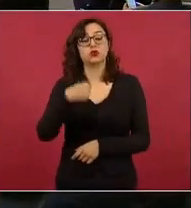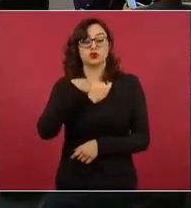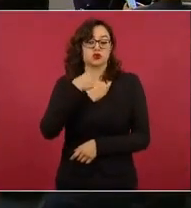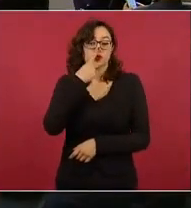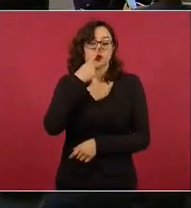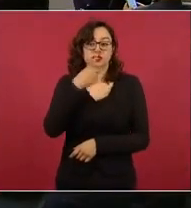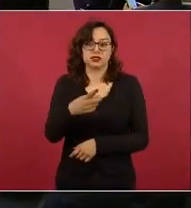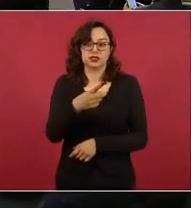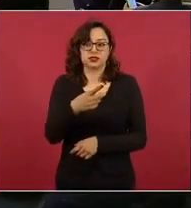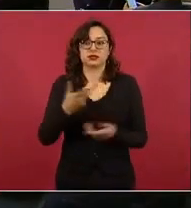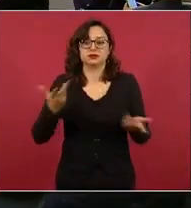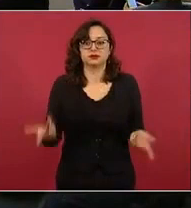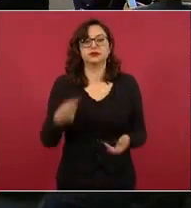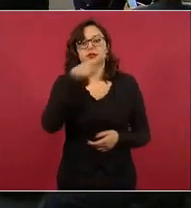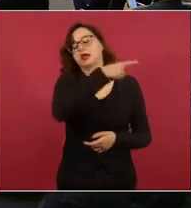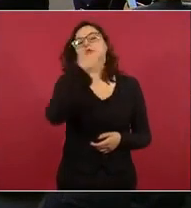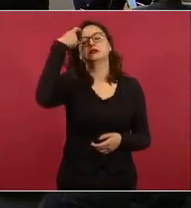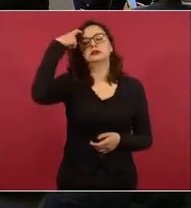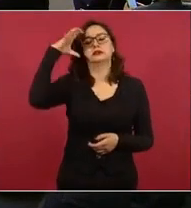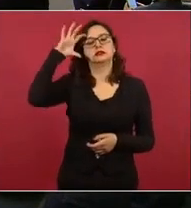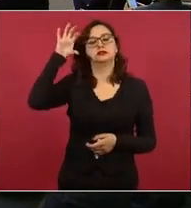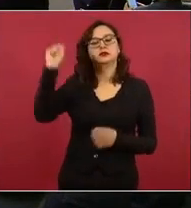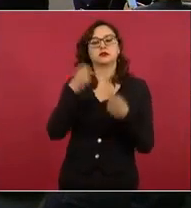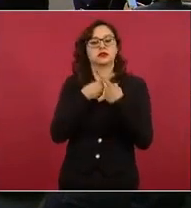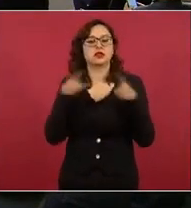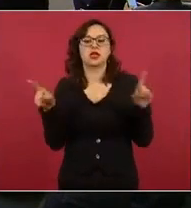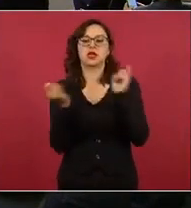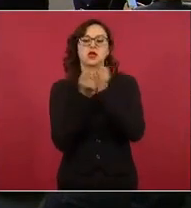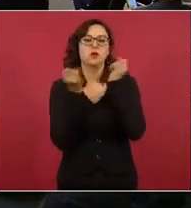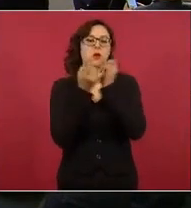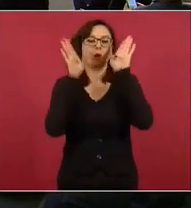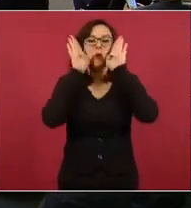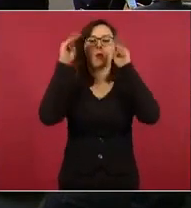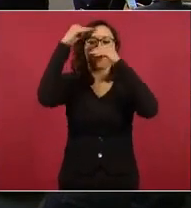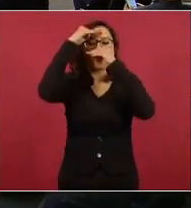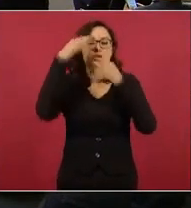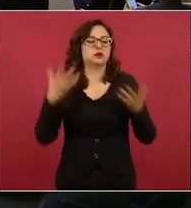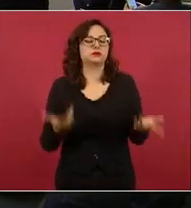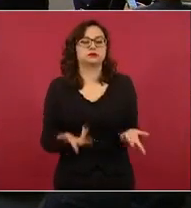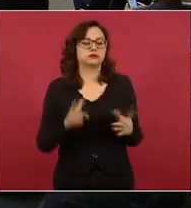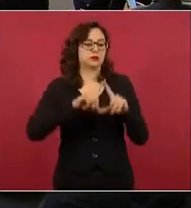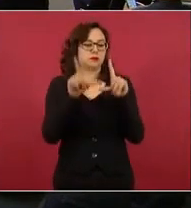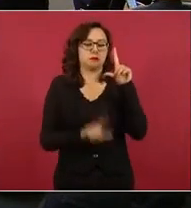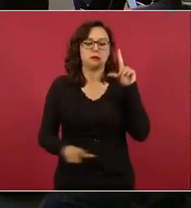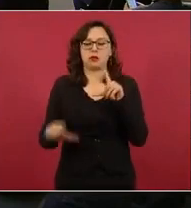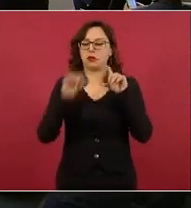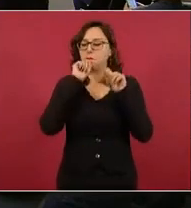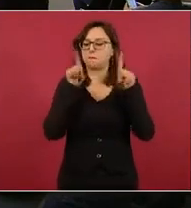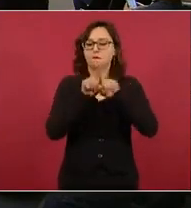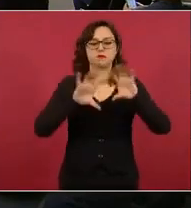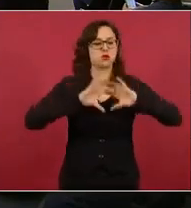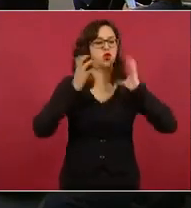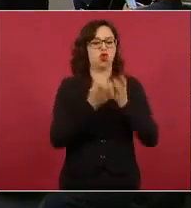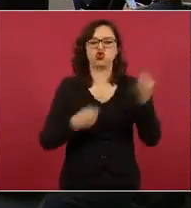yo lo entiendo, él tiene una concepción distinta como los conservadores en México y en el mundo, que